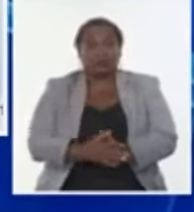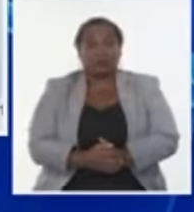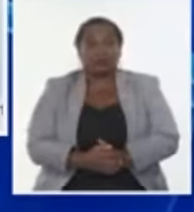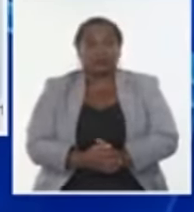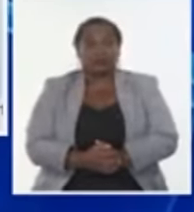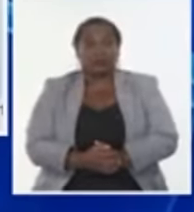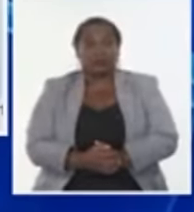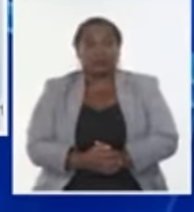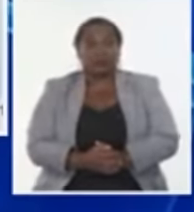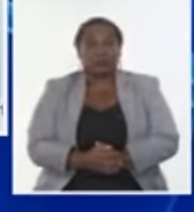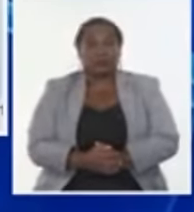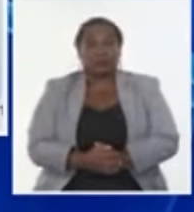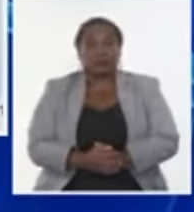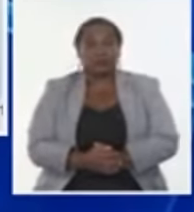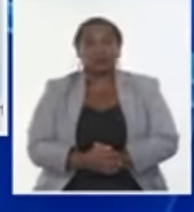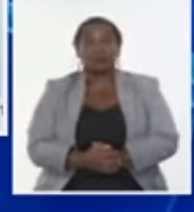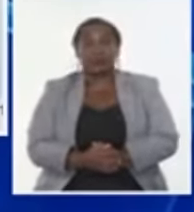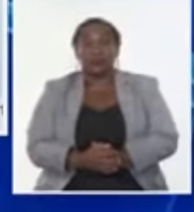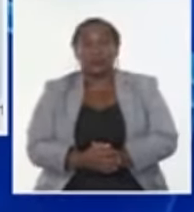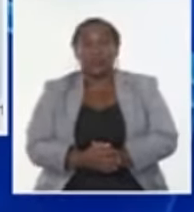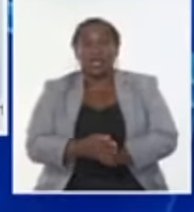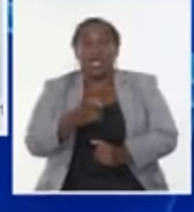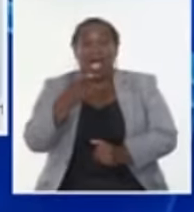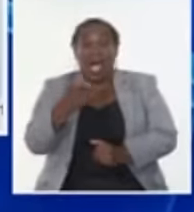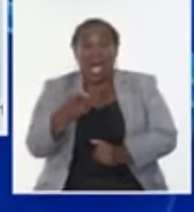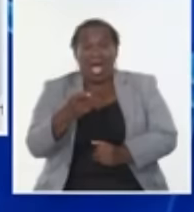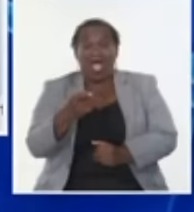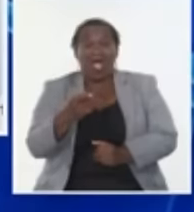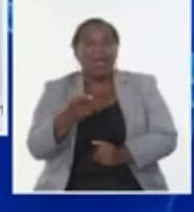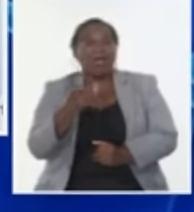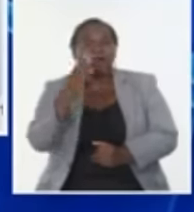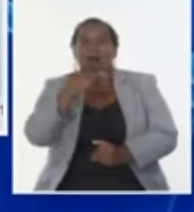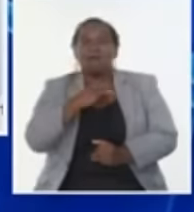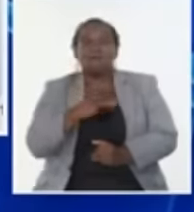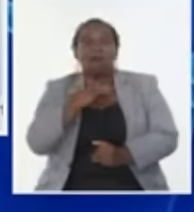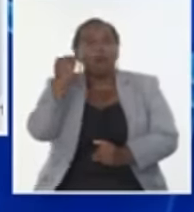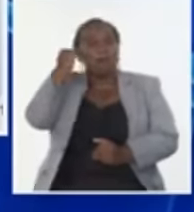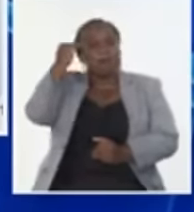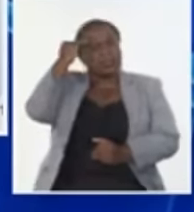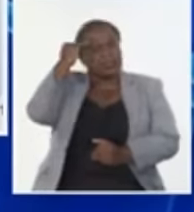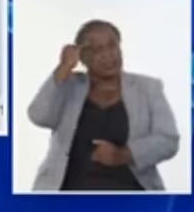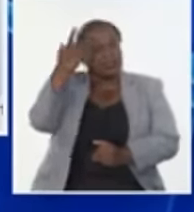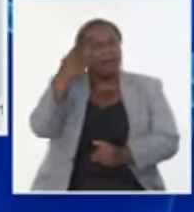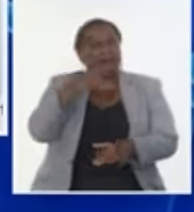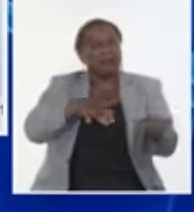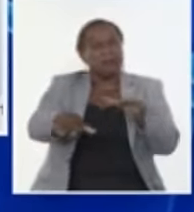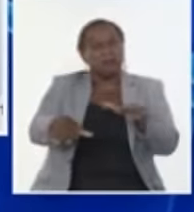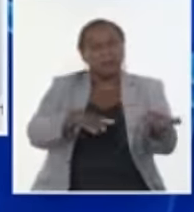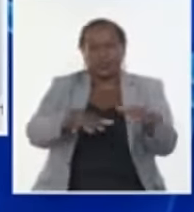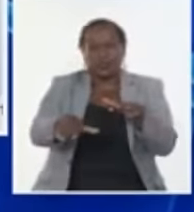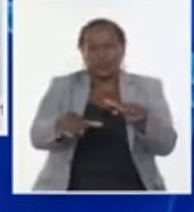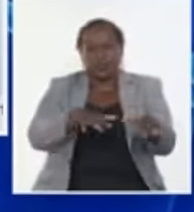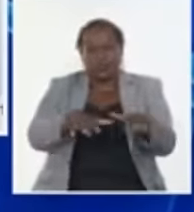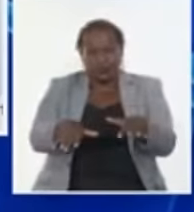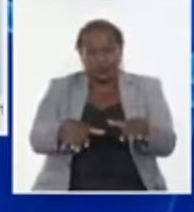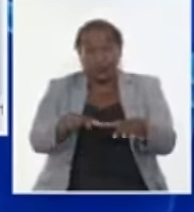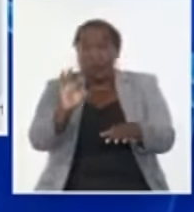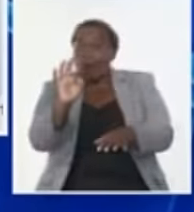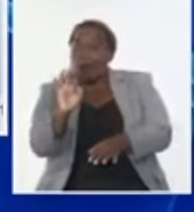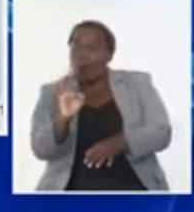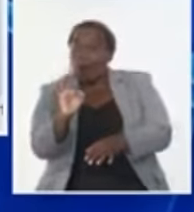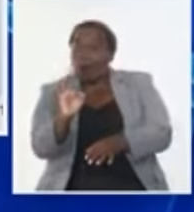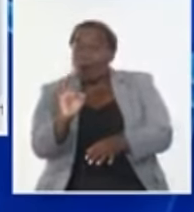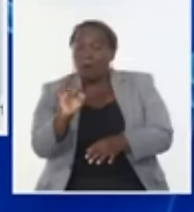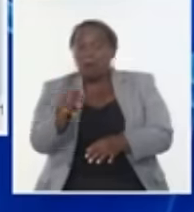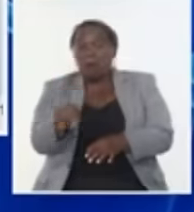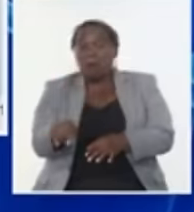cito: quienes por insuficiente capacidad, falta de preparación o simplemente por